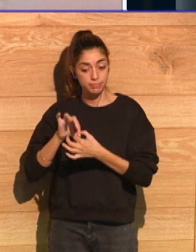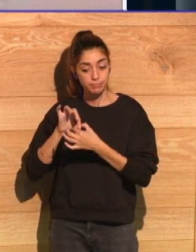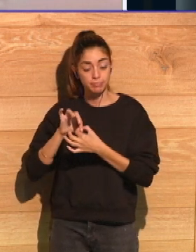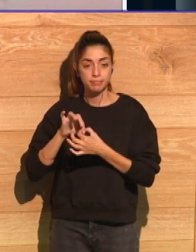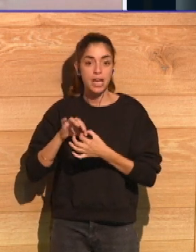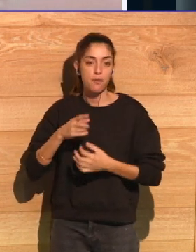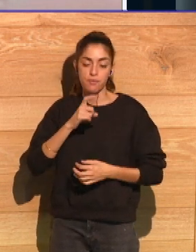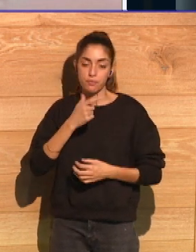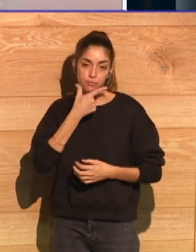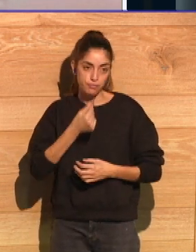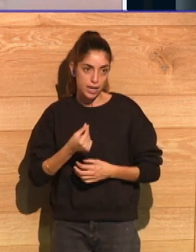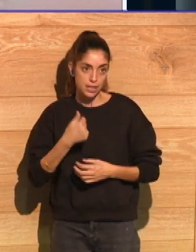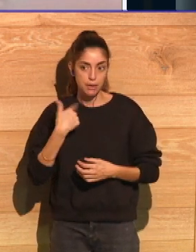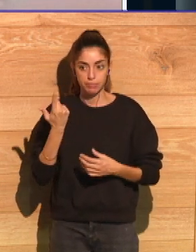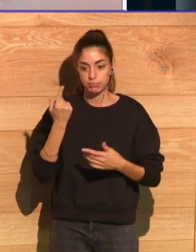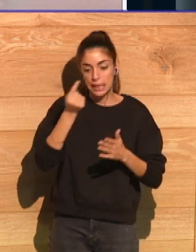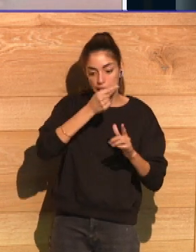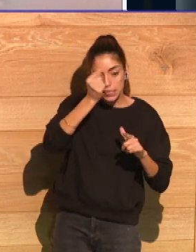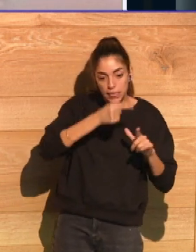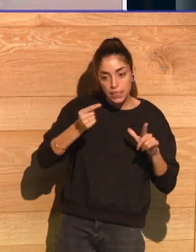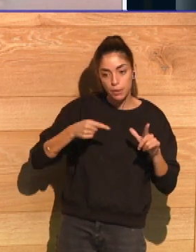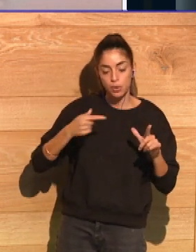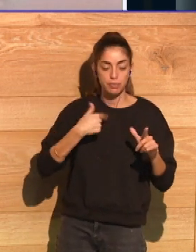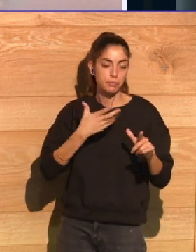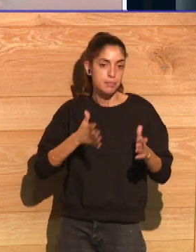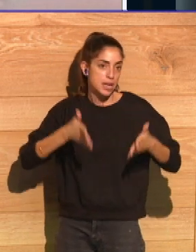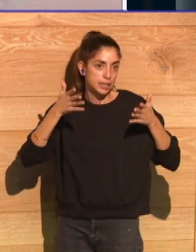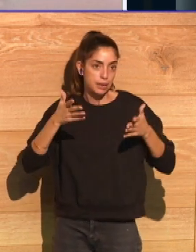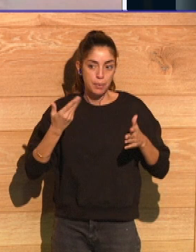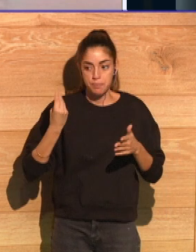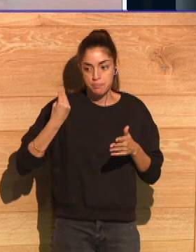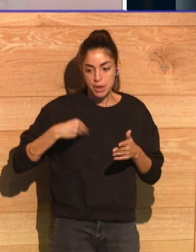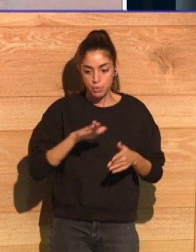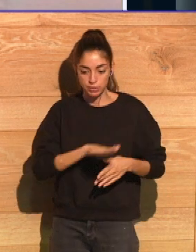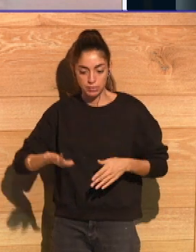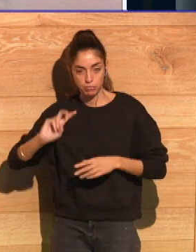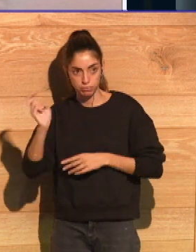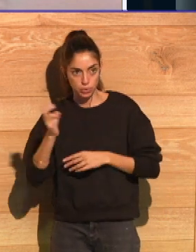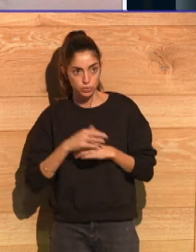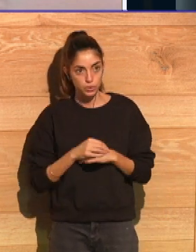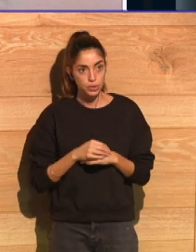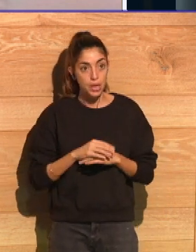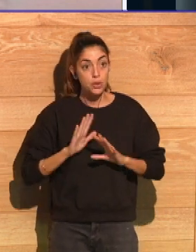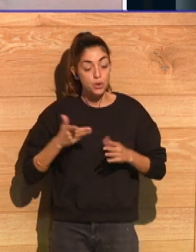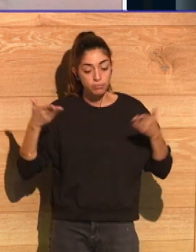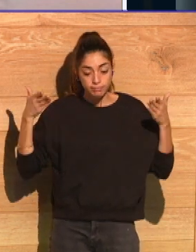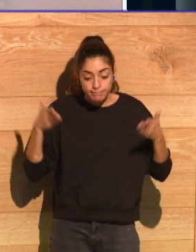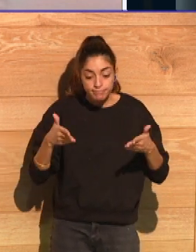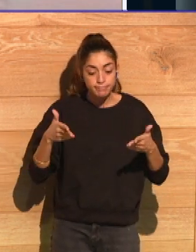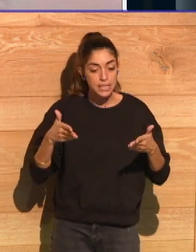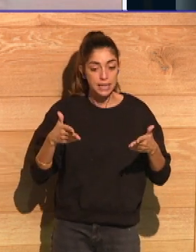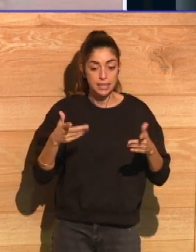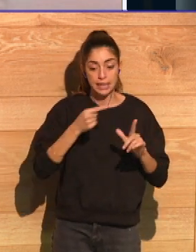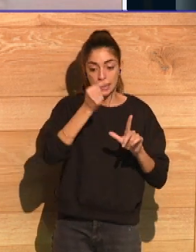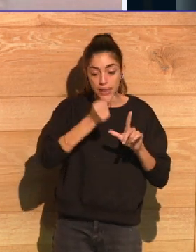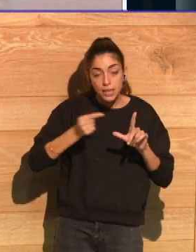encantaba dibujar, bueno, como todos los niños, y dedicaba mucho tiempo a dibujar,